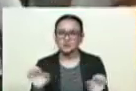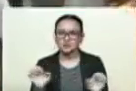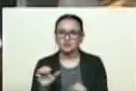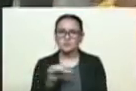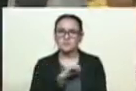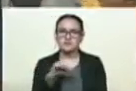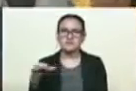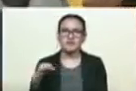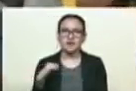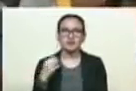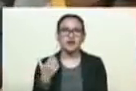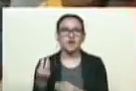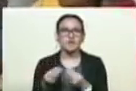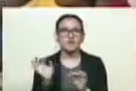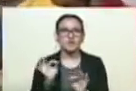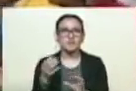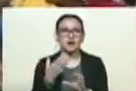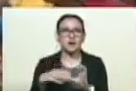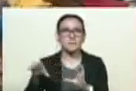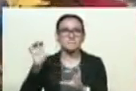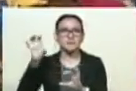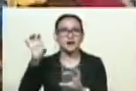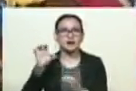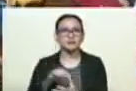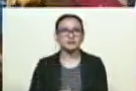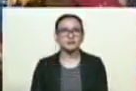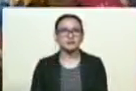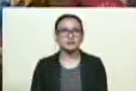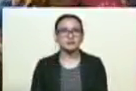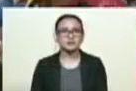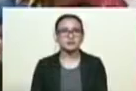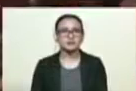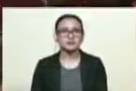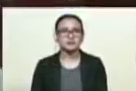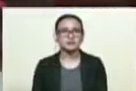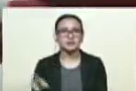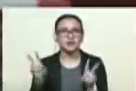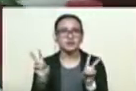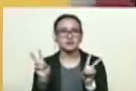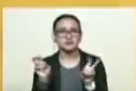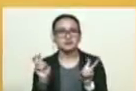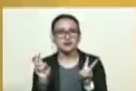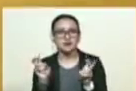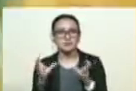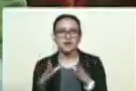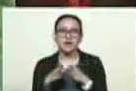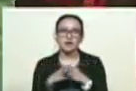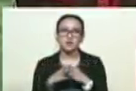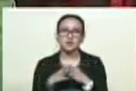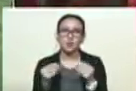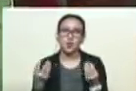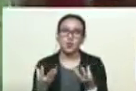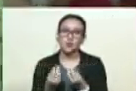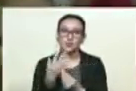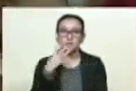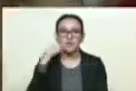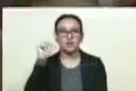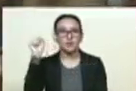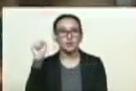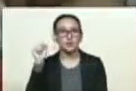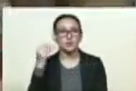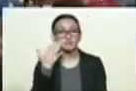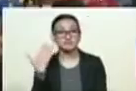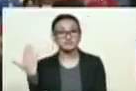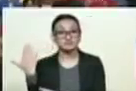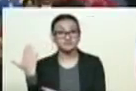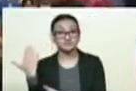a través del carnet de la patria. Y con Chucho y con su tema Todos con Maduro, el poliedro de